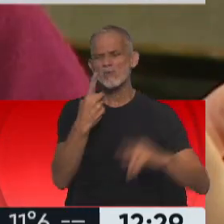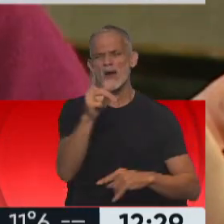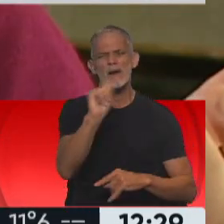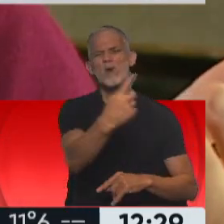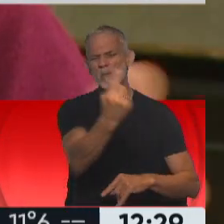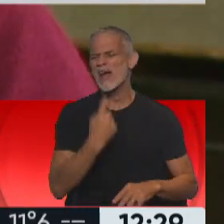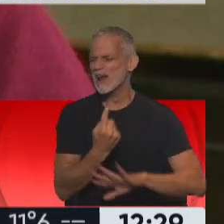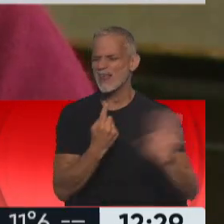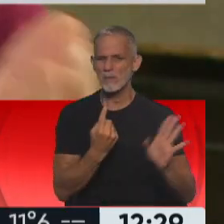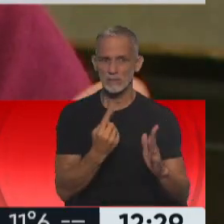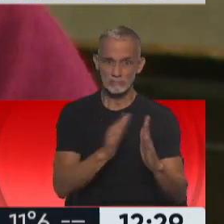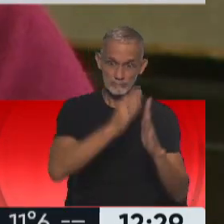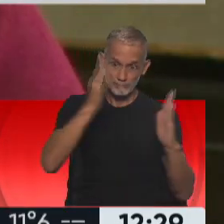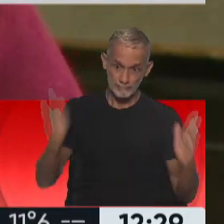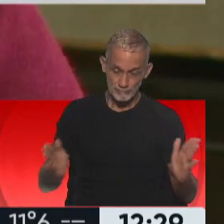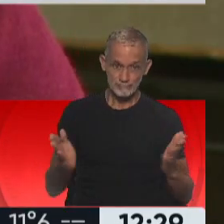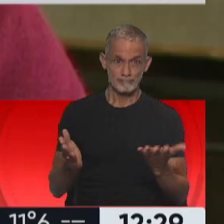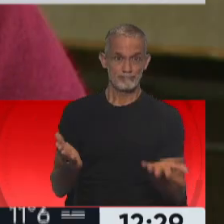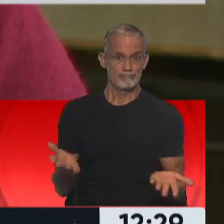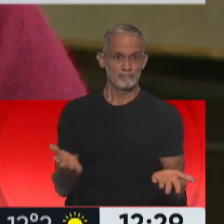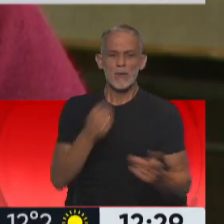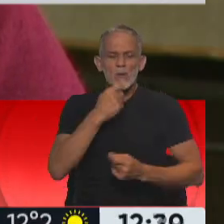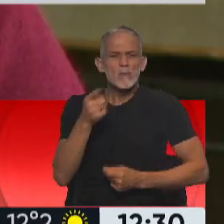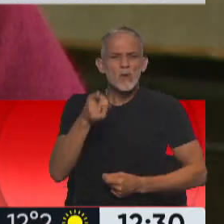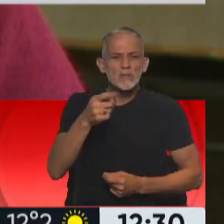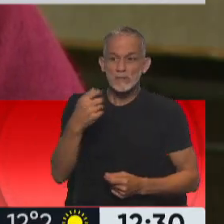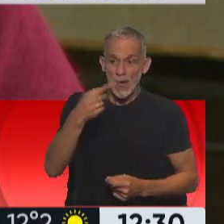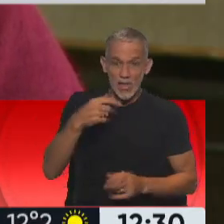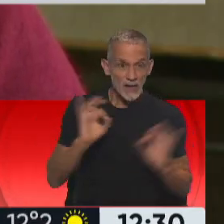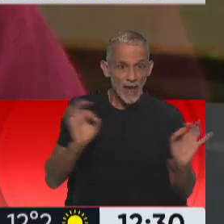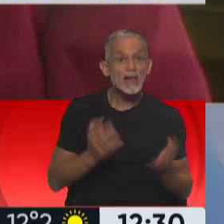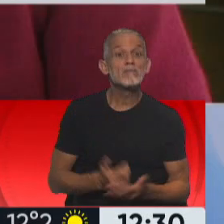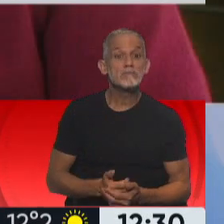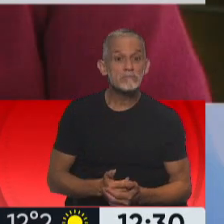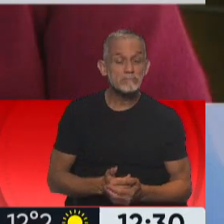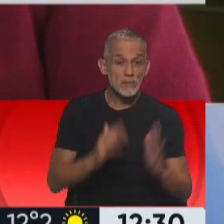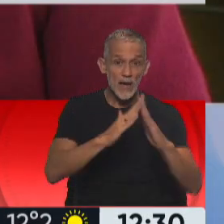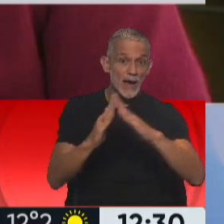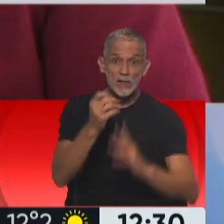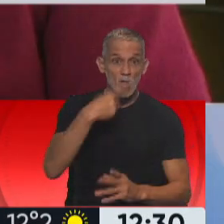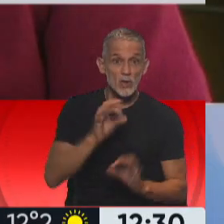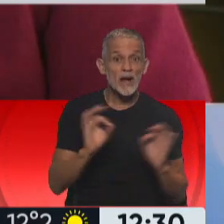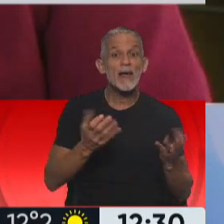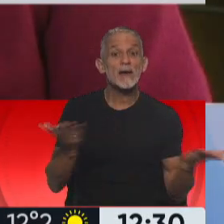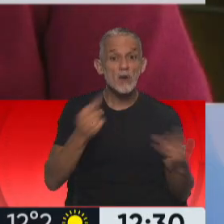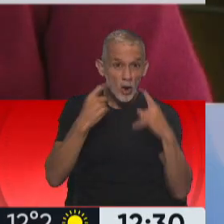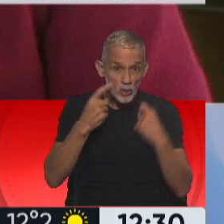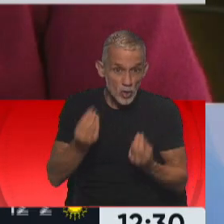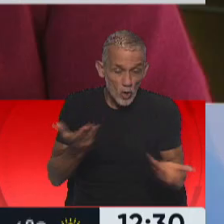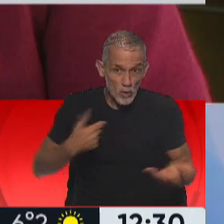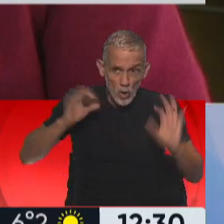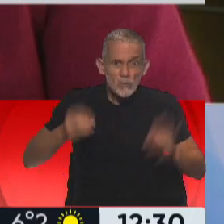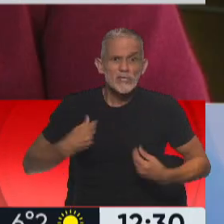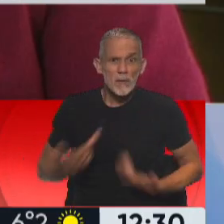mes. Ahora, ¿qué pasa si el paciente no toma la medicación? Claro, ¿cómo se Nosotros monitorea no tenemos eso, manera ¿no? de enterarnos,